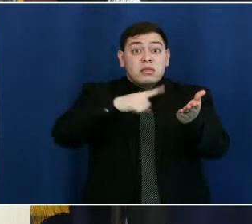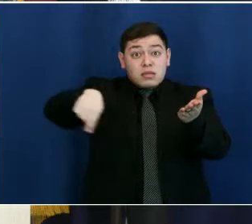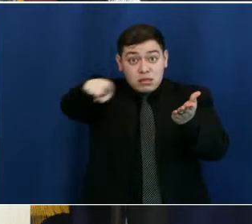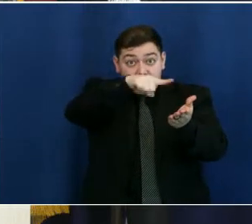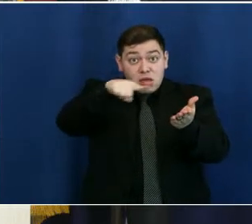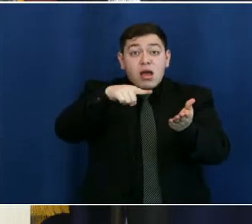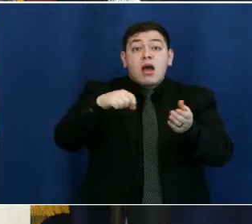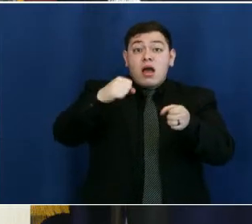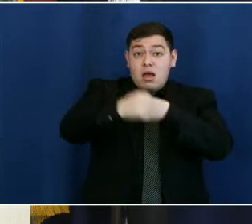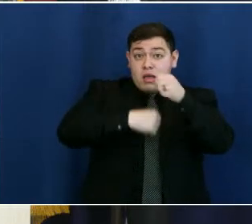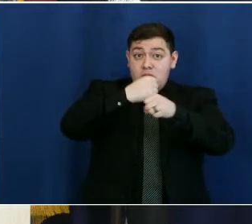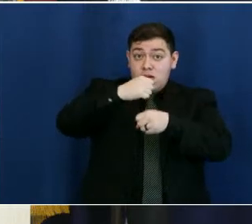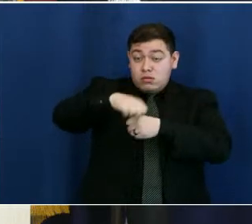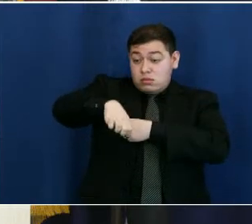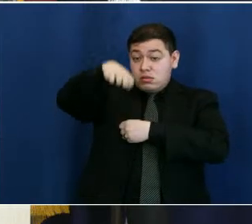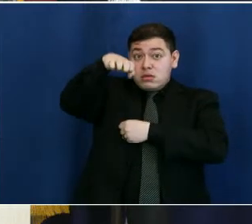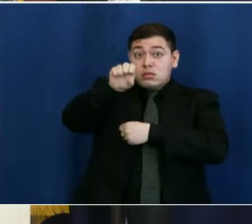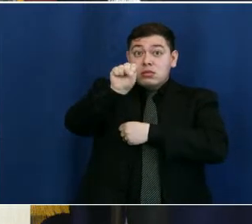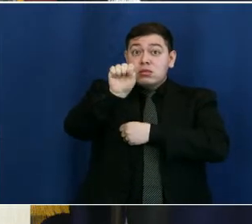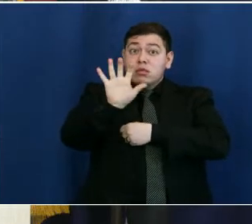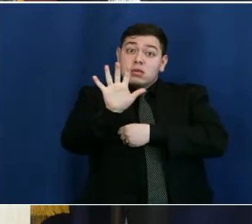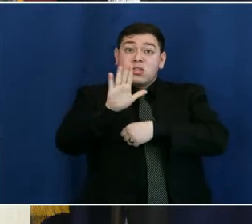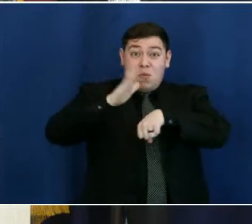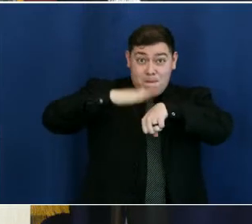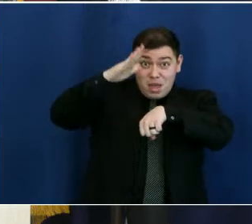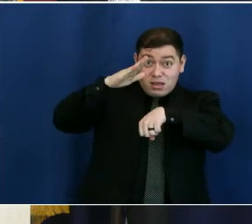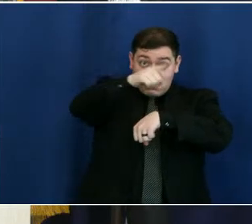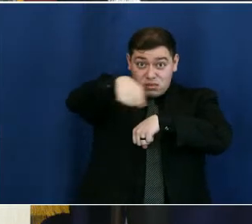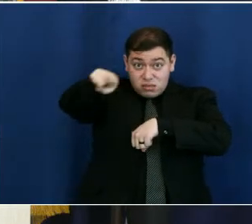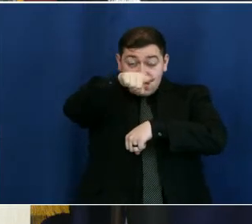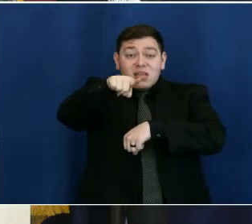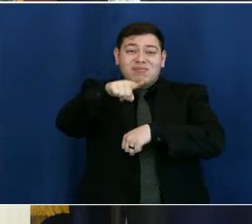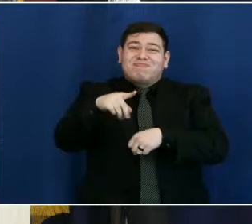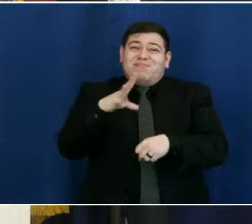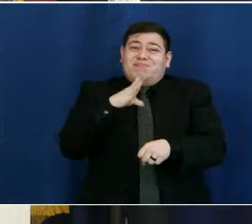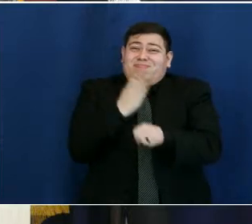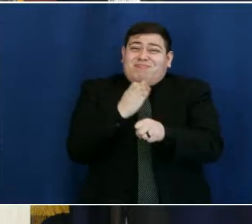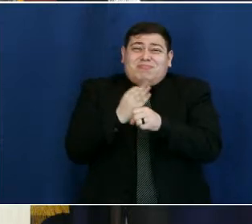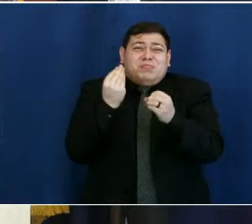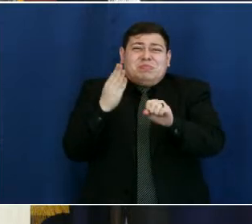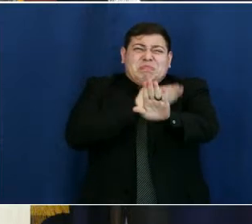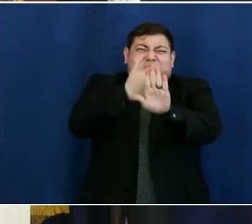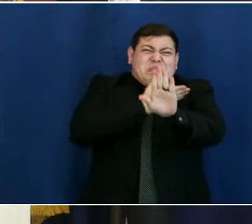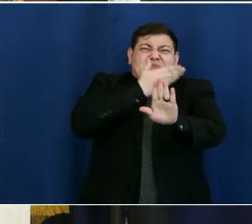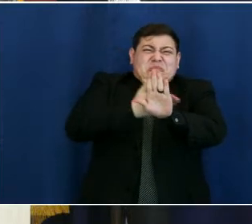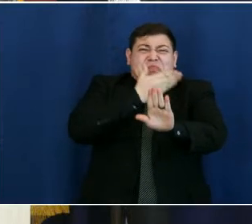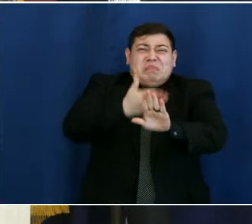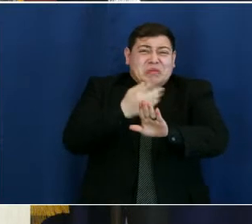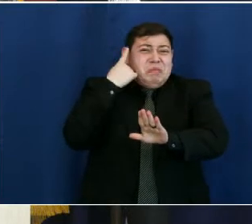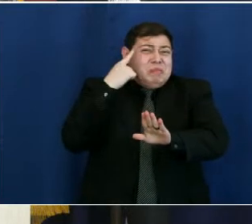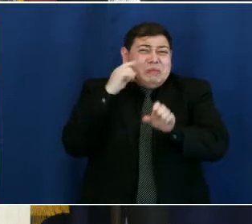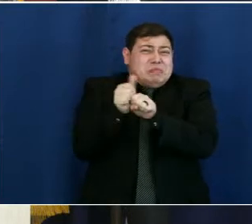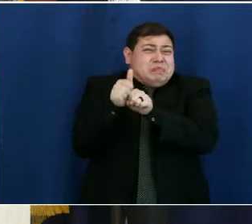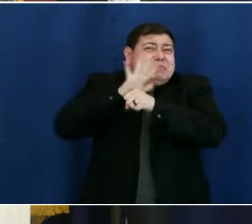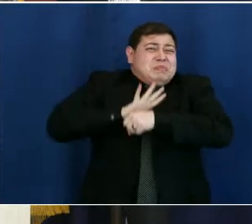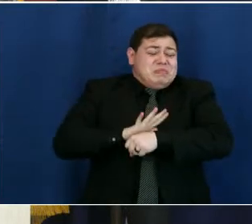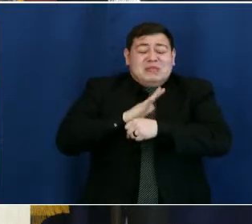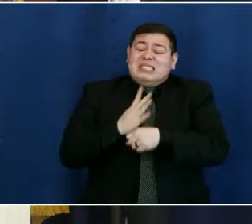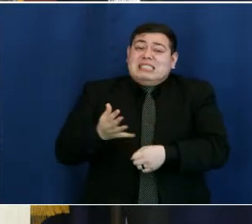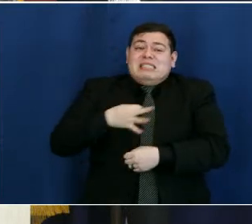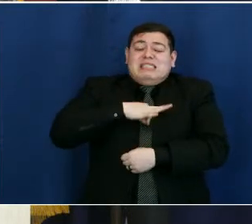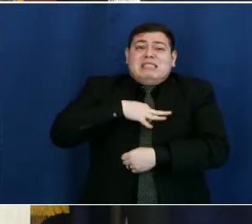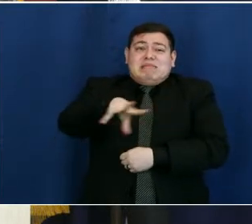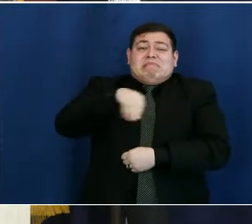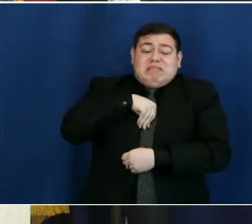que ha sido uno de los grupos más vulnerables y afectados por este virus. El condado continuará haciendo su trabajo